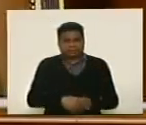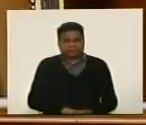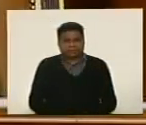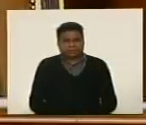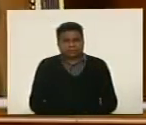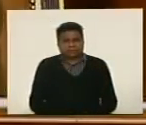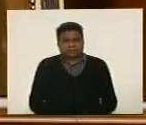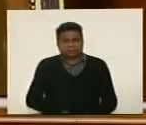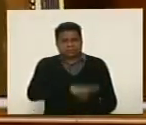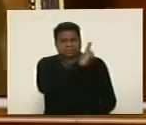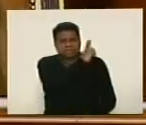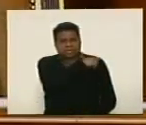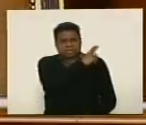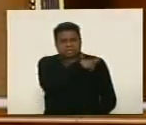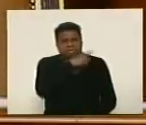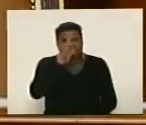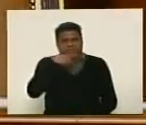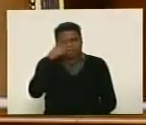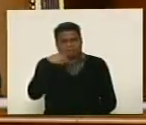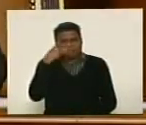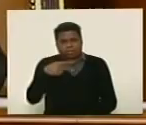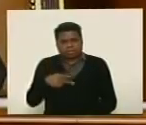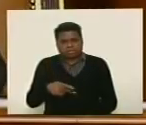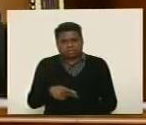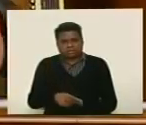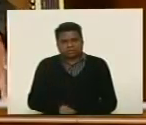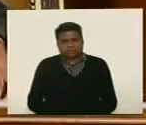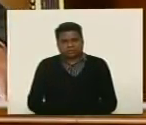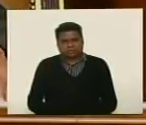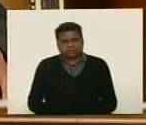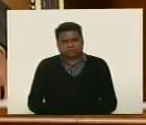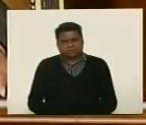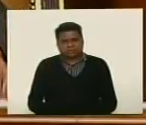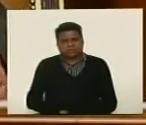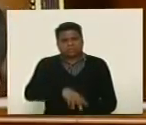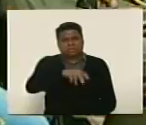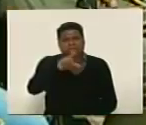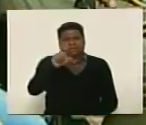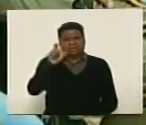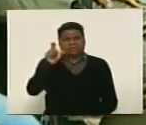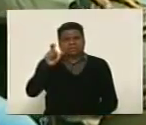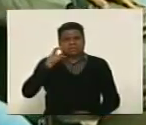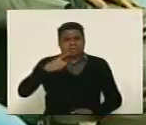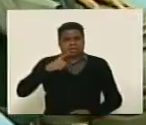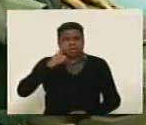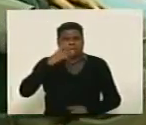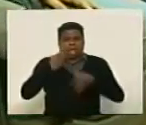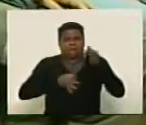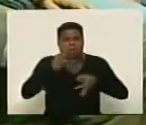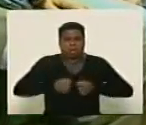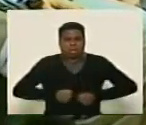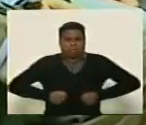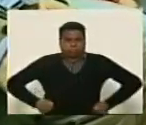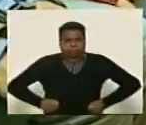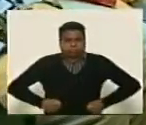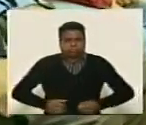jefe político de la Asamblea Nacional Constituyente, Germán Ecarrá, presidente de la Comisión